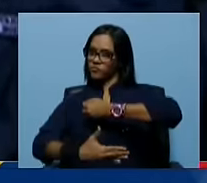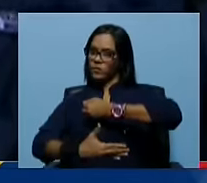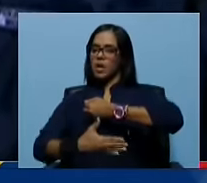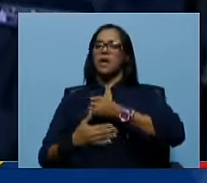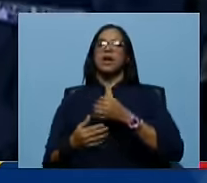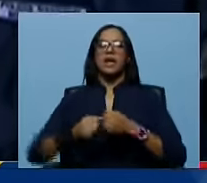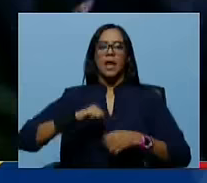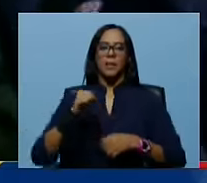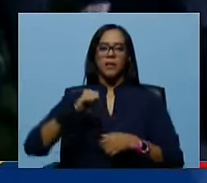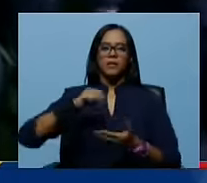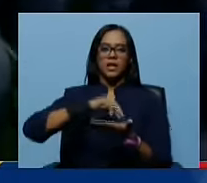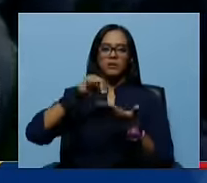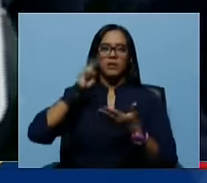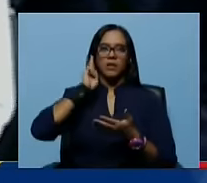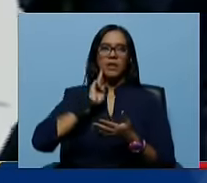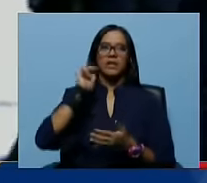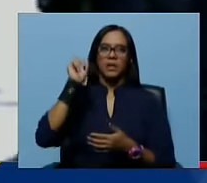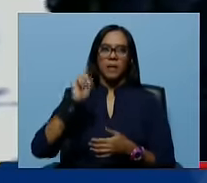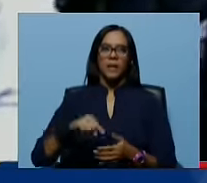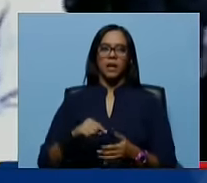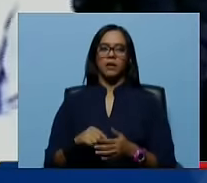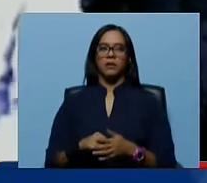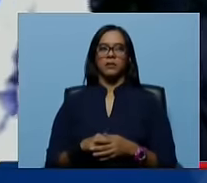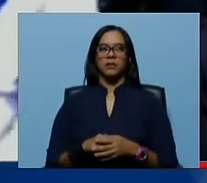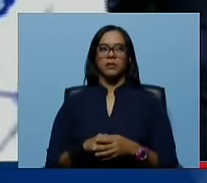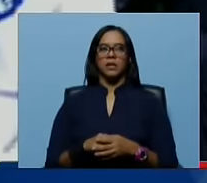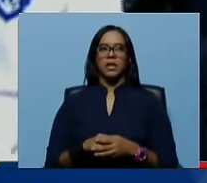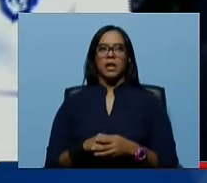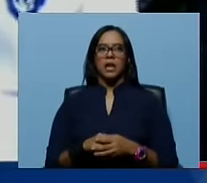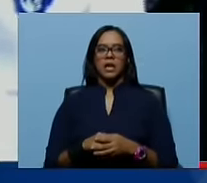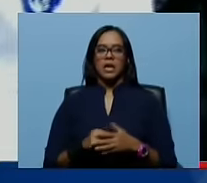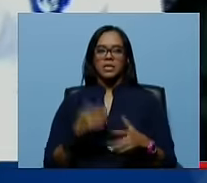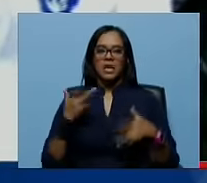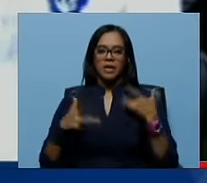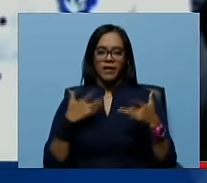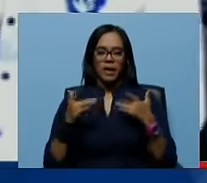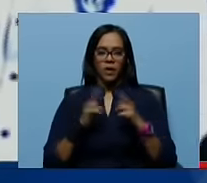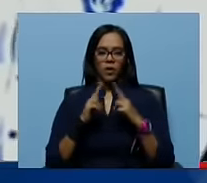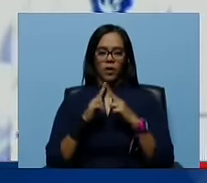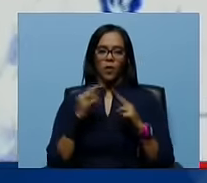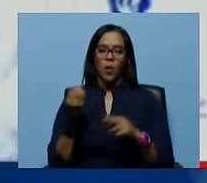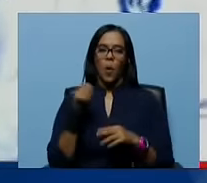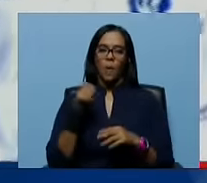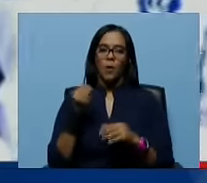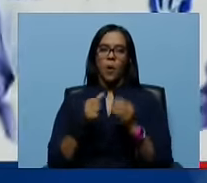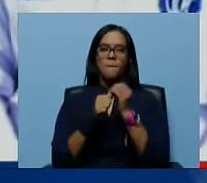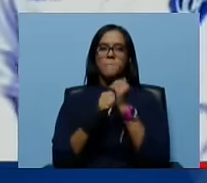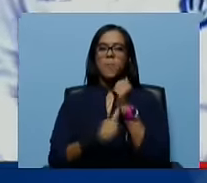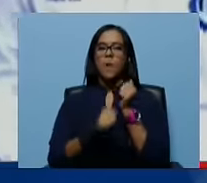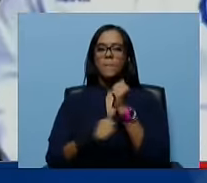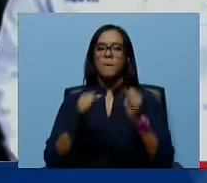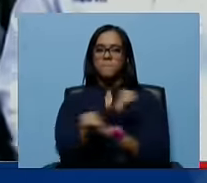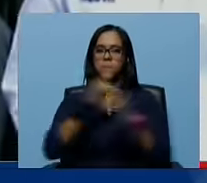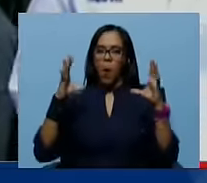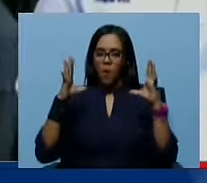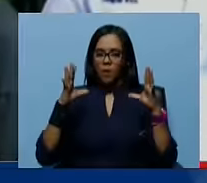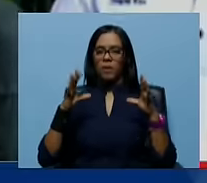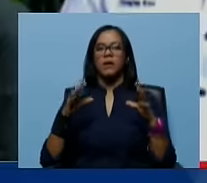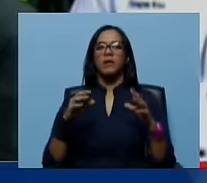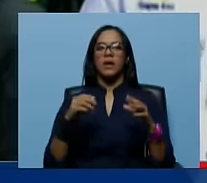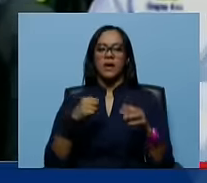Bolivariana también. Y ese evento que conocimos como los Puputop, entre muchos otros,